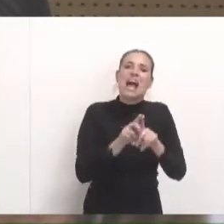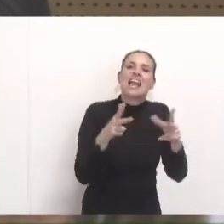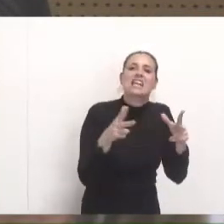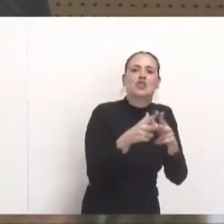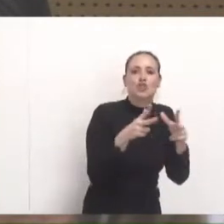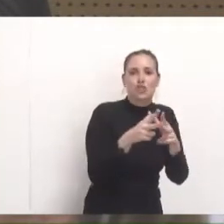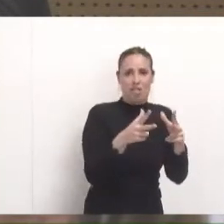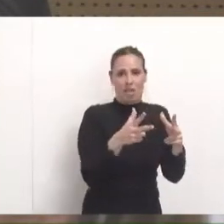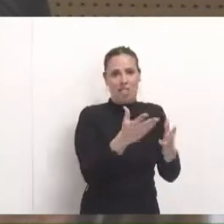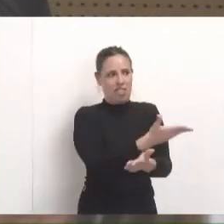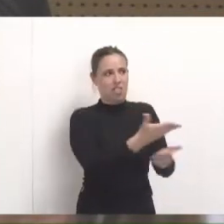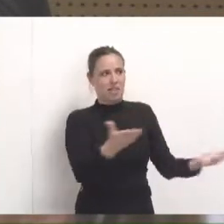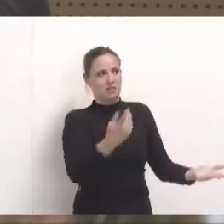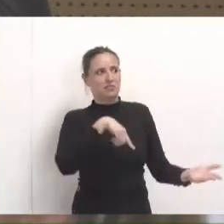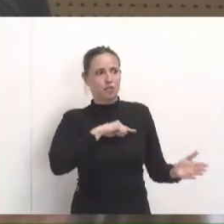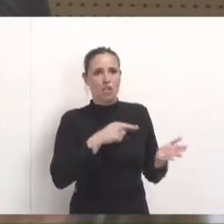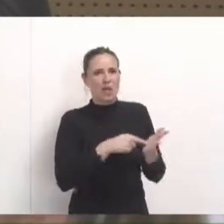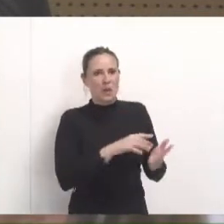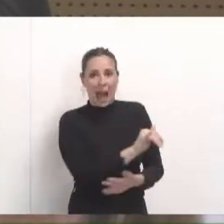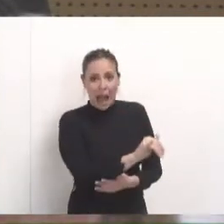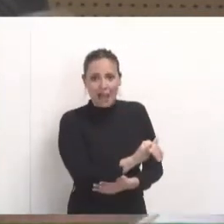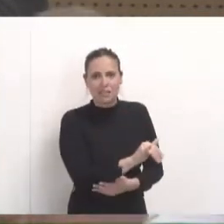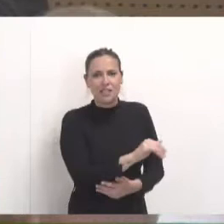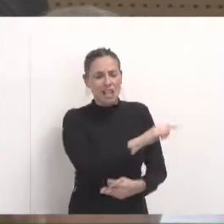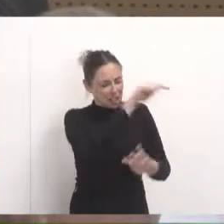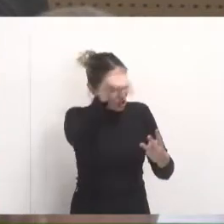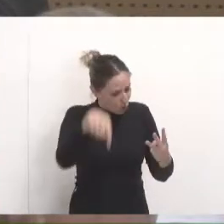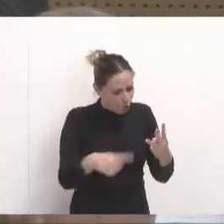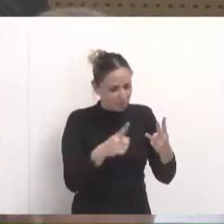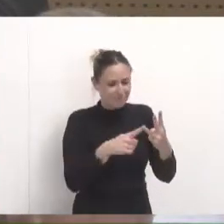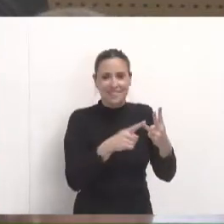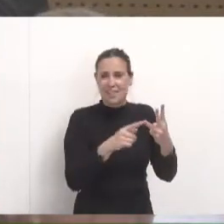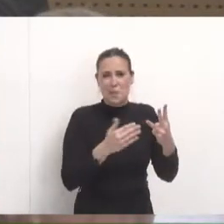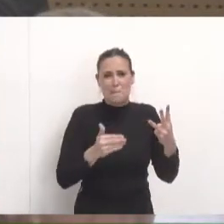tenemos contraída con este tema y hoy la posponemos, de verdad,